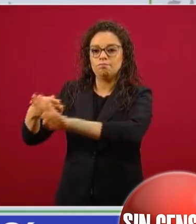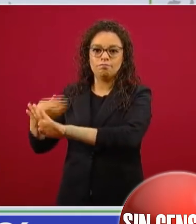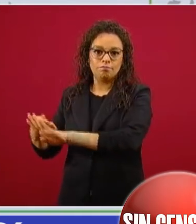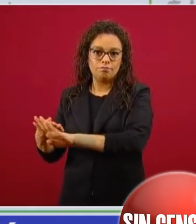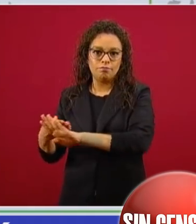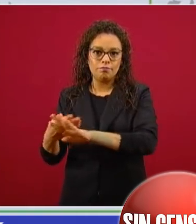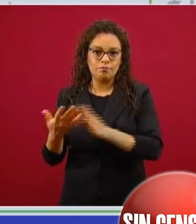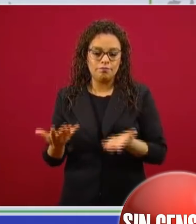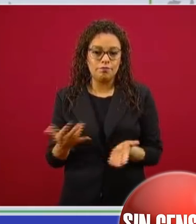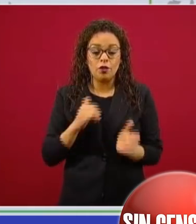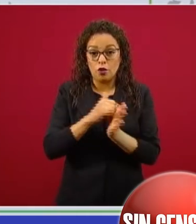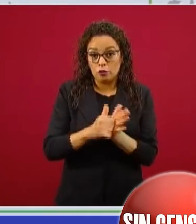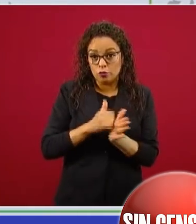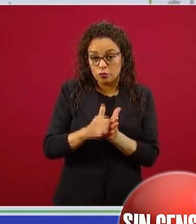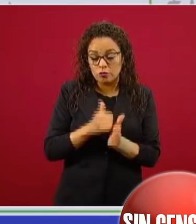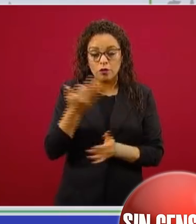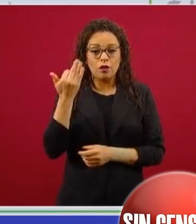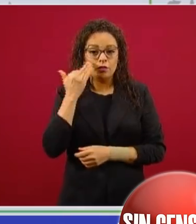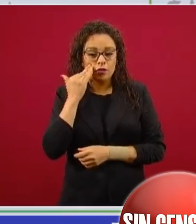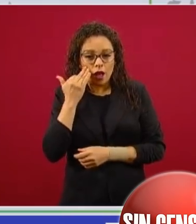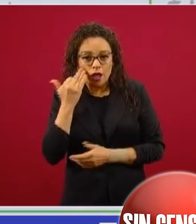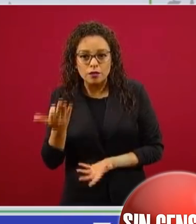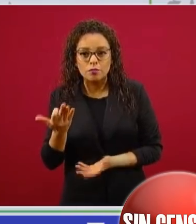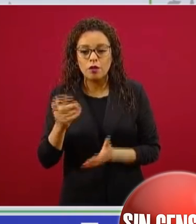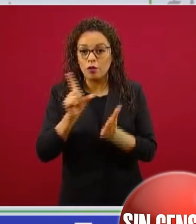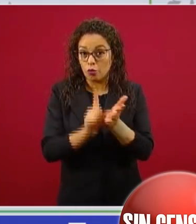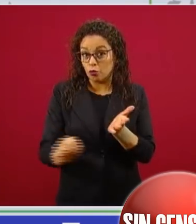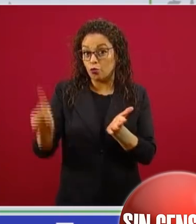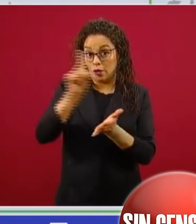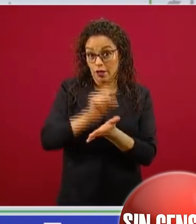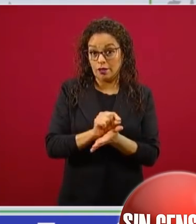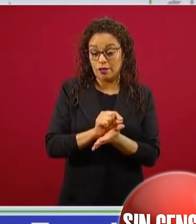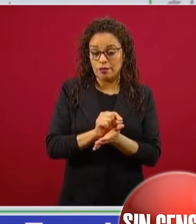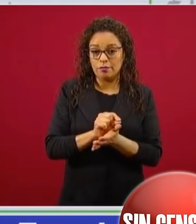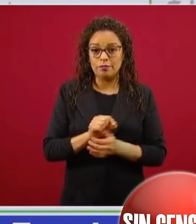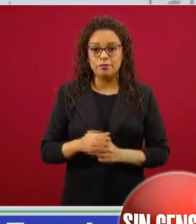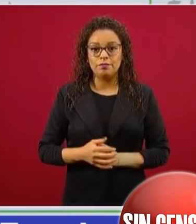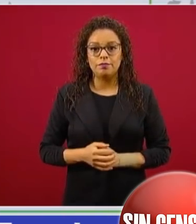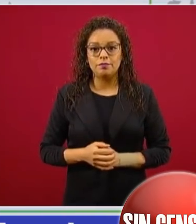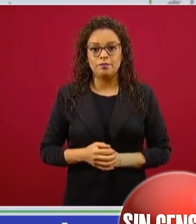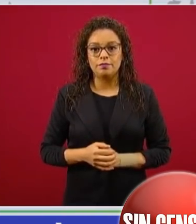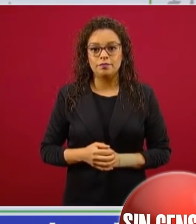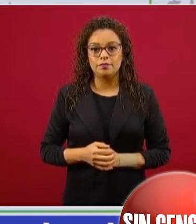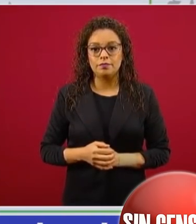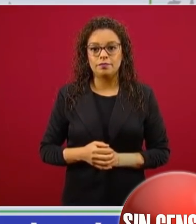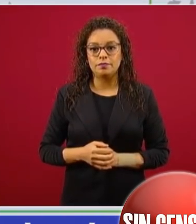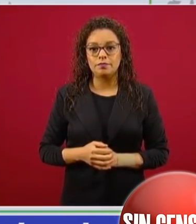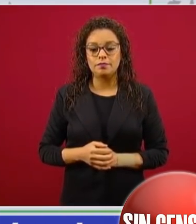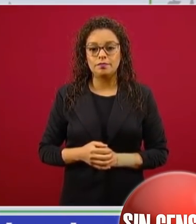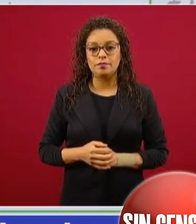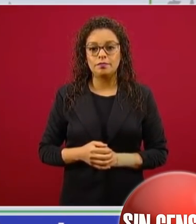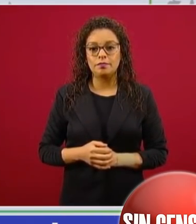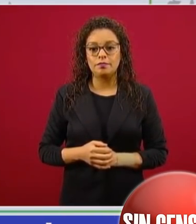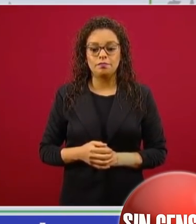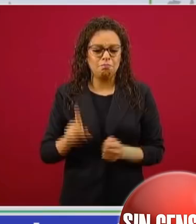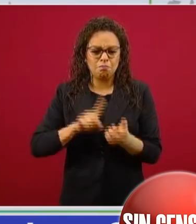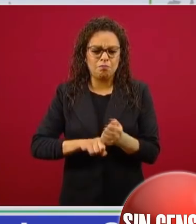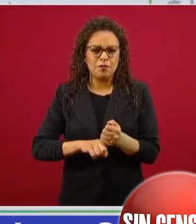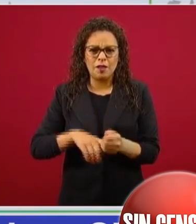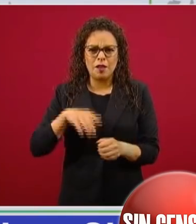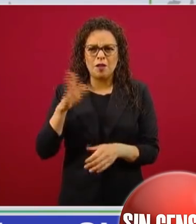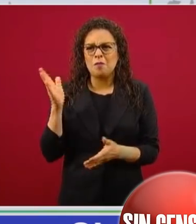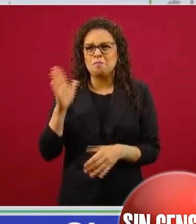Facebook o en Twitter incluso, las teorías de conspiración más locas, ¿no?